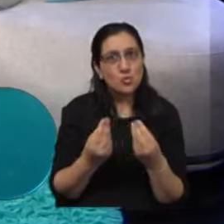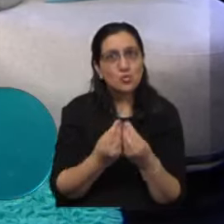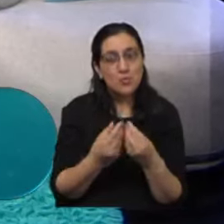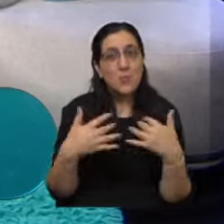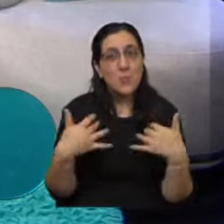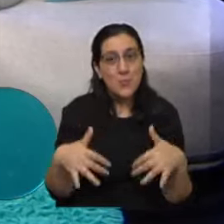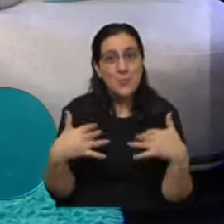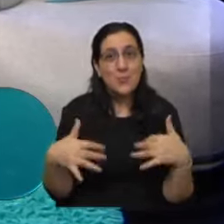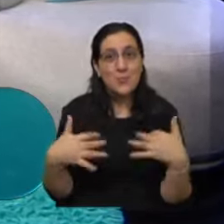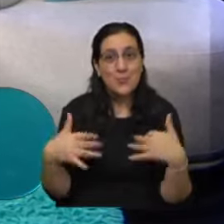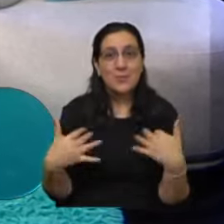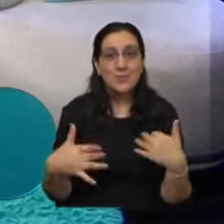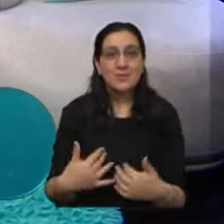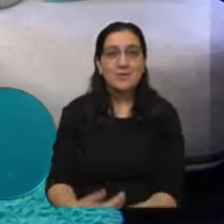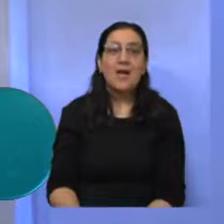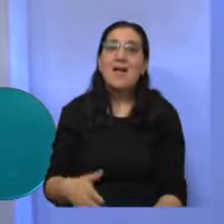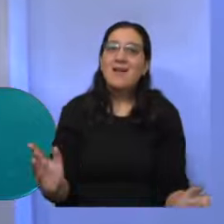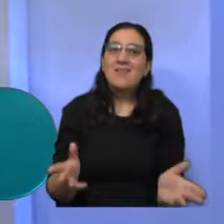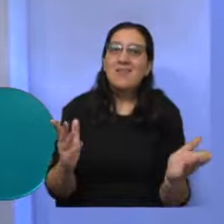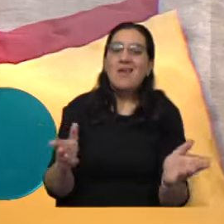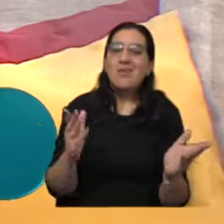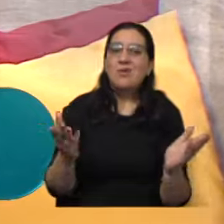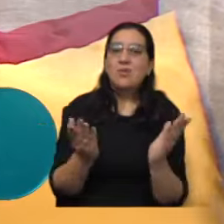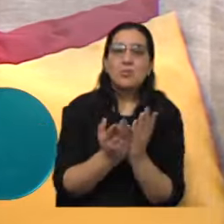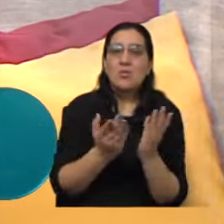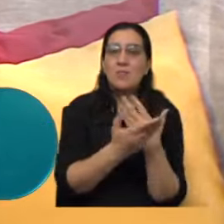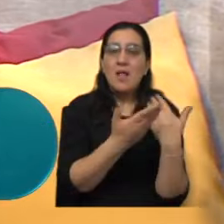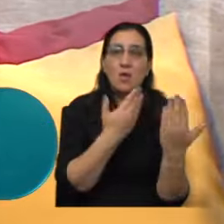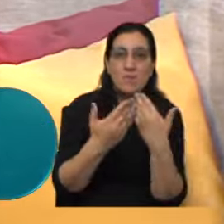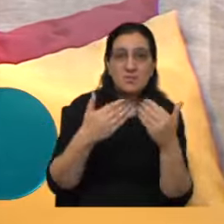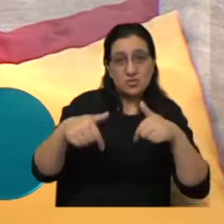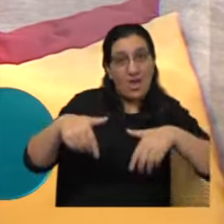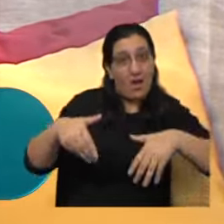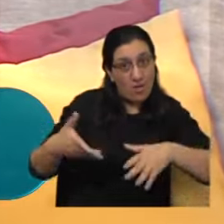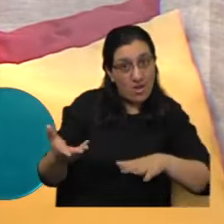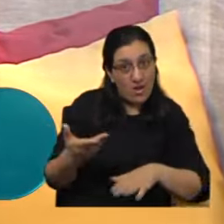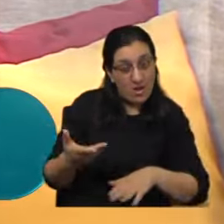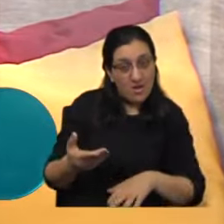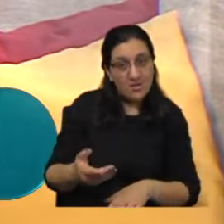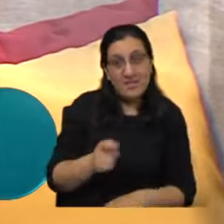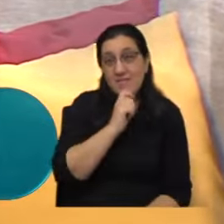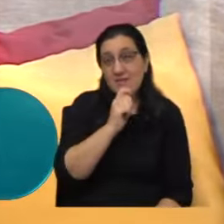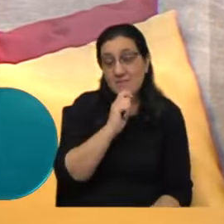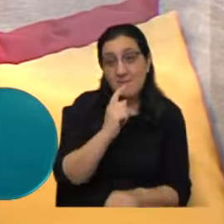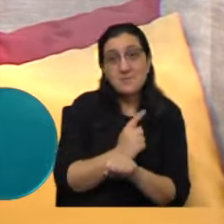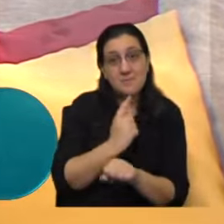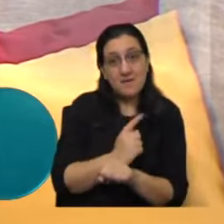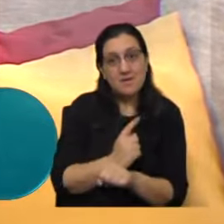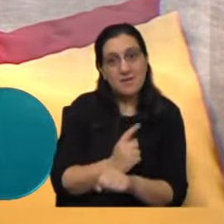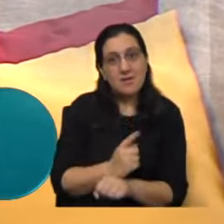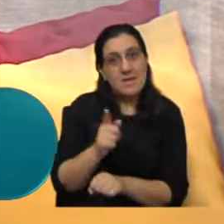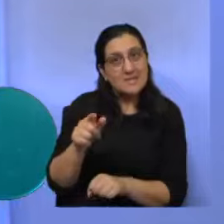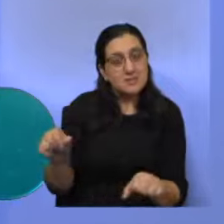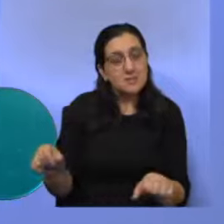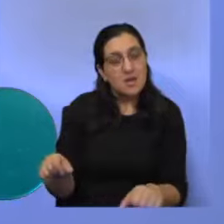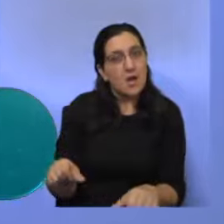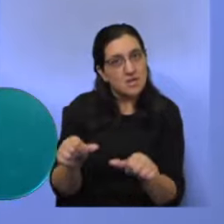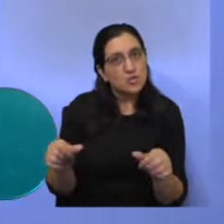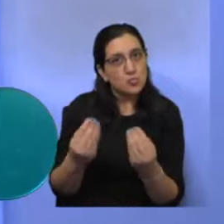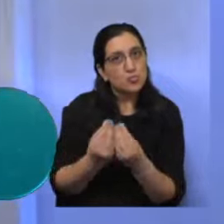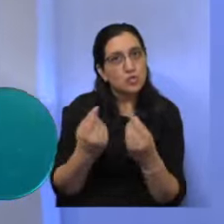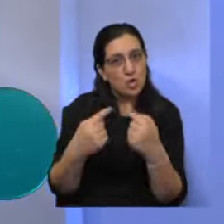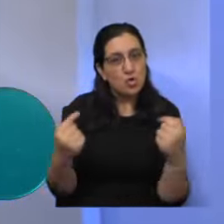También. Eso también. Ha generado... Estudiando artista. Para la conversación que vamos a tener, te pones a pensar. Y este Fata, hombre ha hecho... Y el Fata, que lo vas a